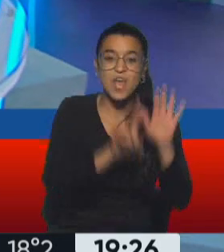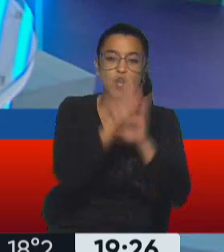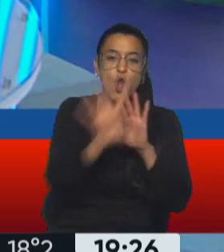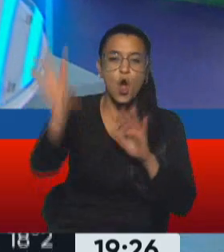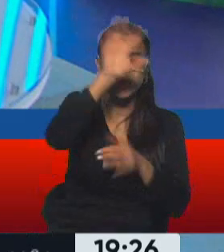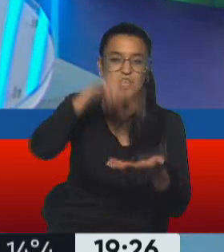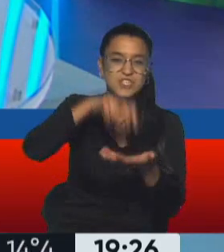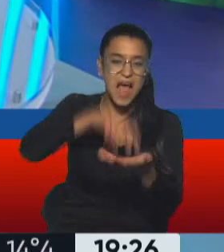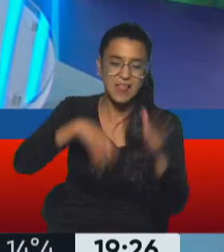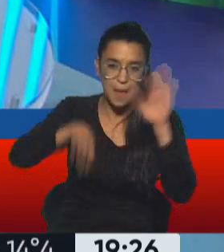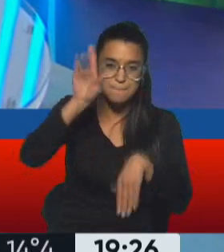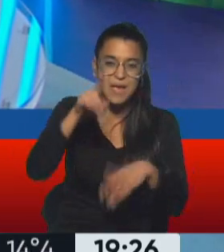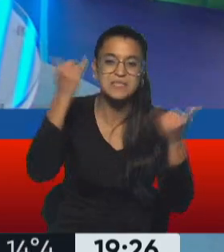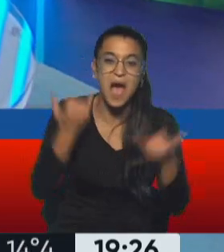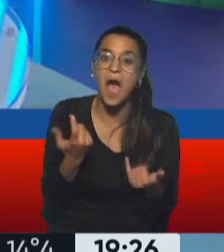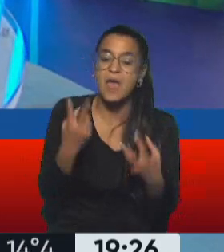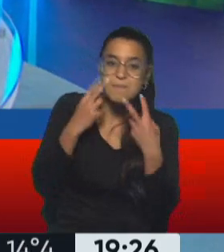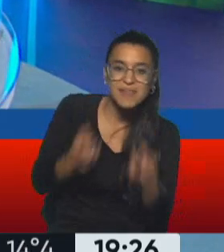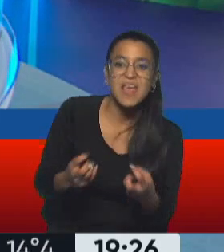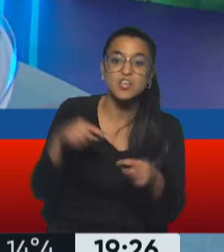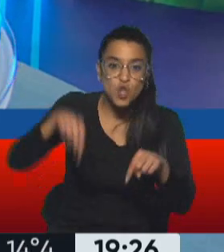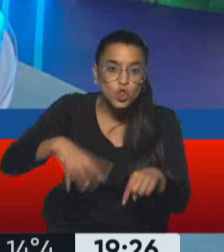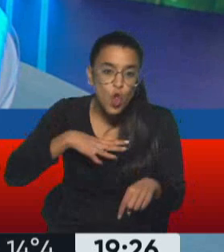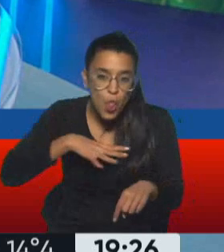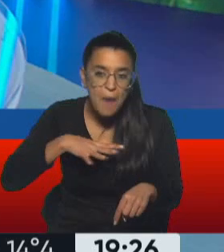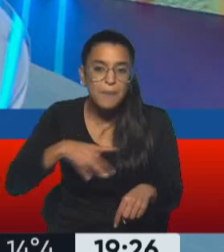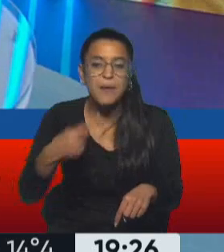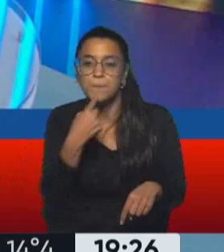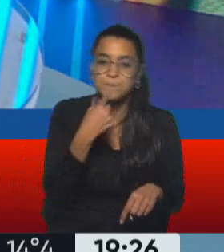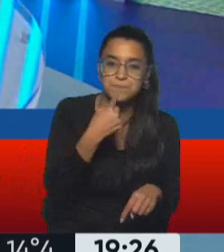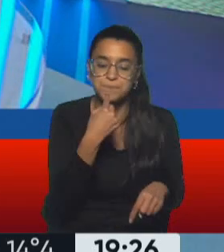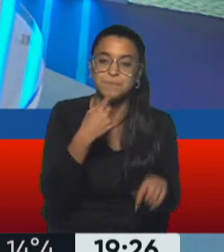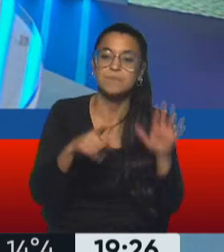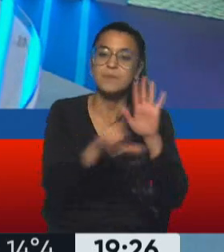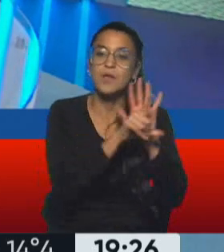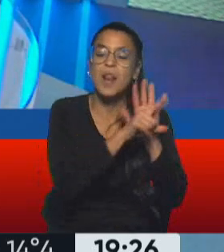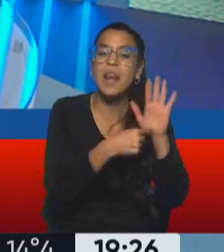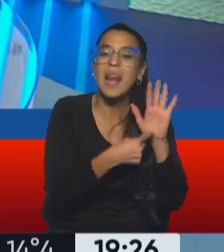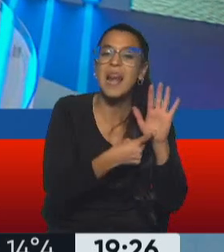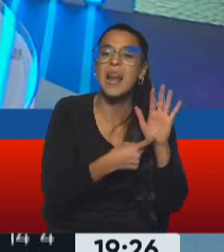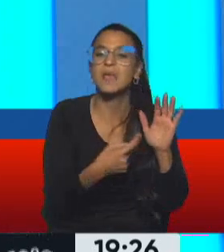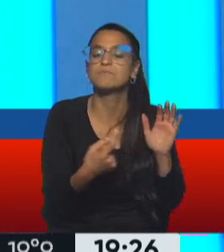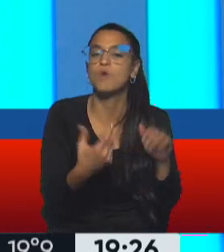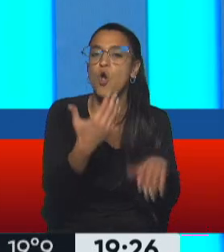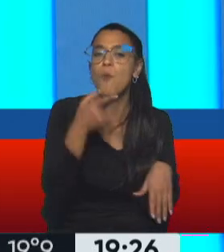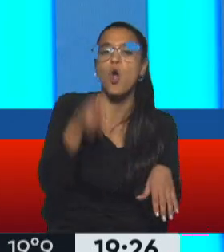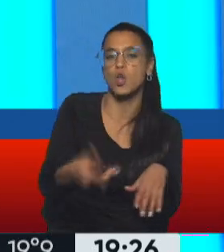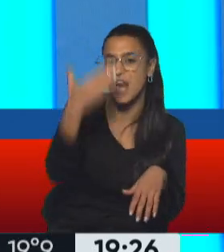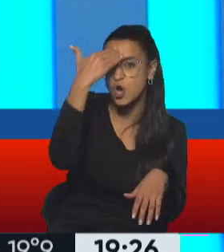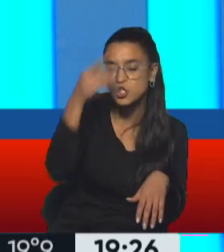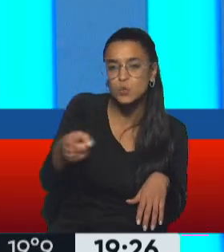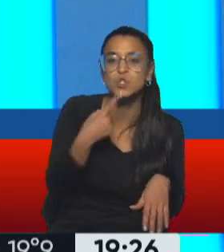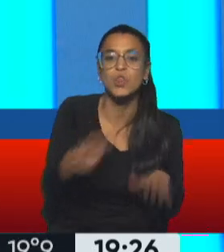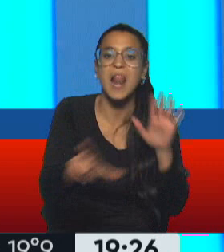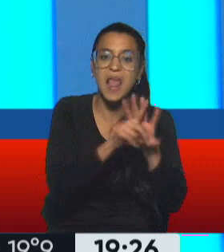Salta especialmente, todavía hay causas abiertas en las cuales se cuestiona la inconstitucionalidad, o se pide la inconstitucionalidad de la